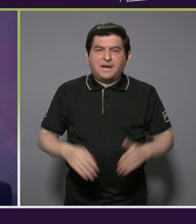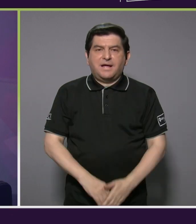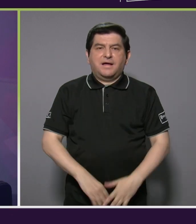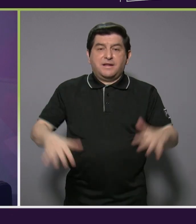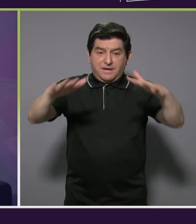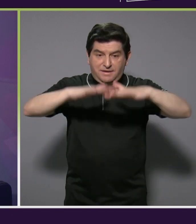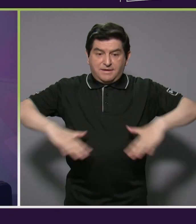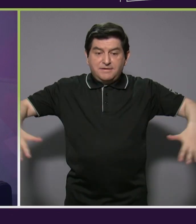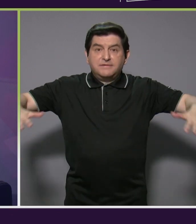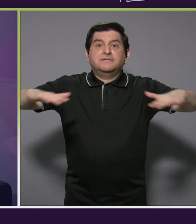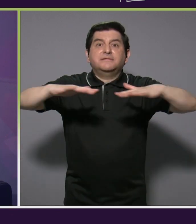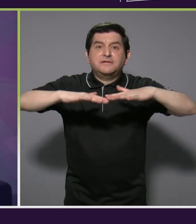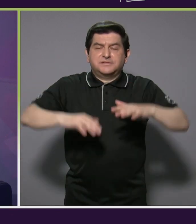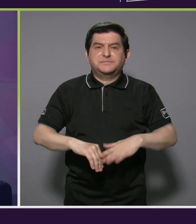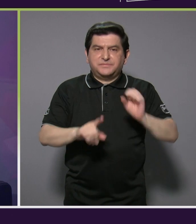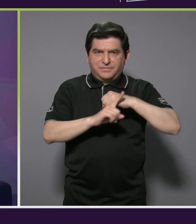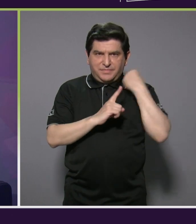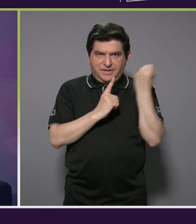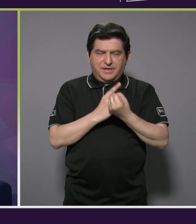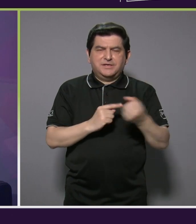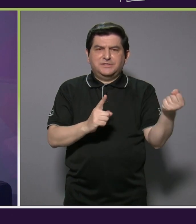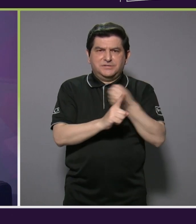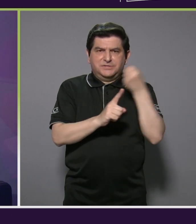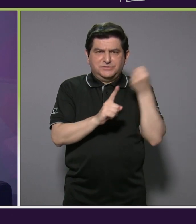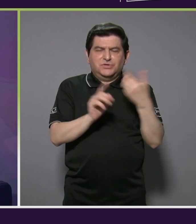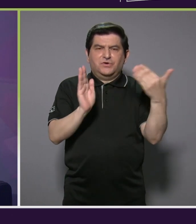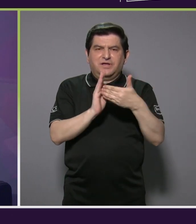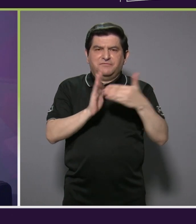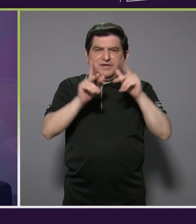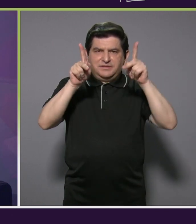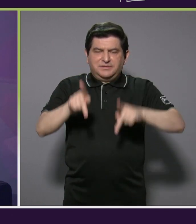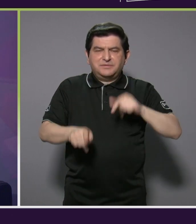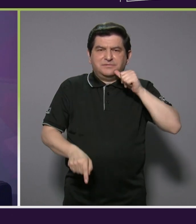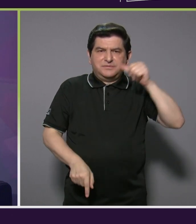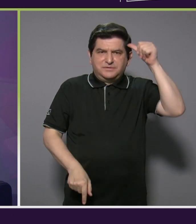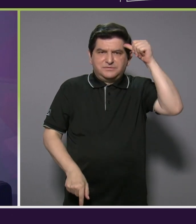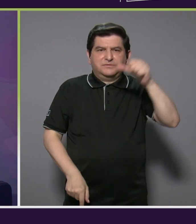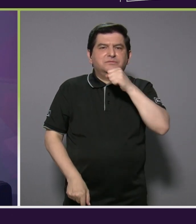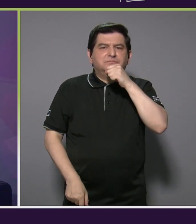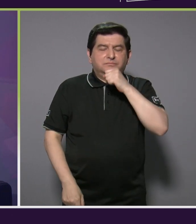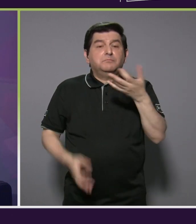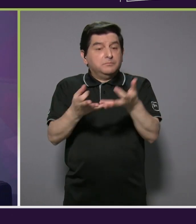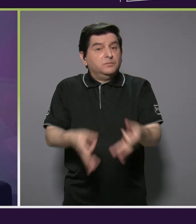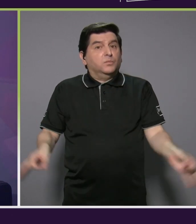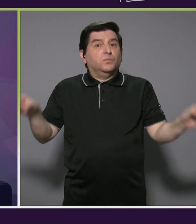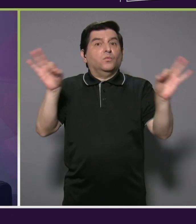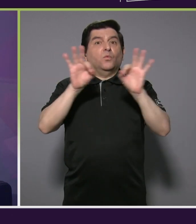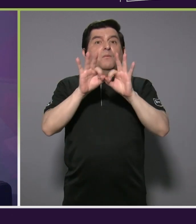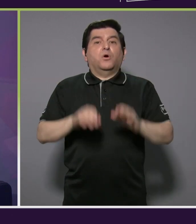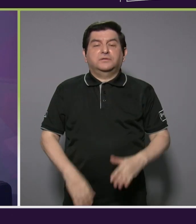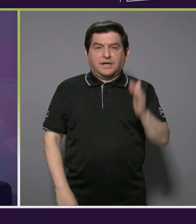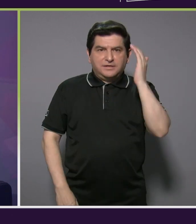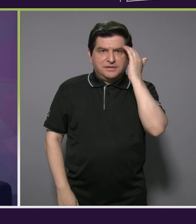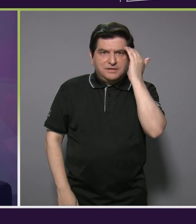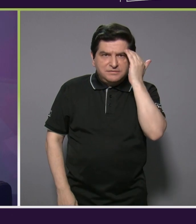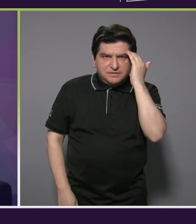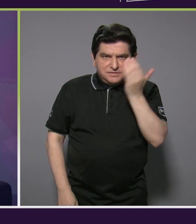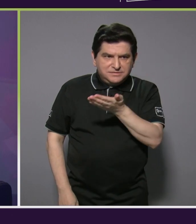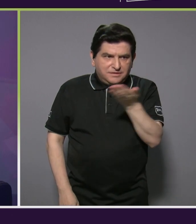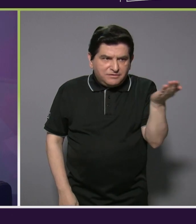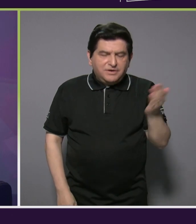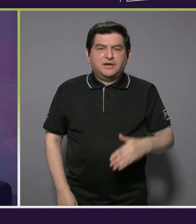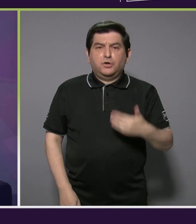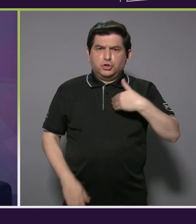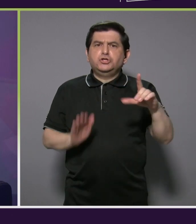campo de las situaciones de violencia que sufre la persona adulta mayor. Entonces eso sí es importante que lo conozcan, ¿verdad? Y que tienen